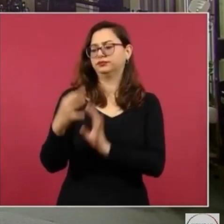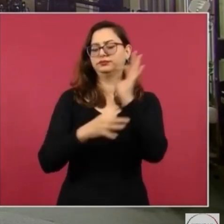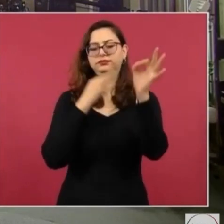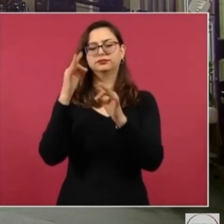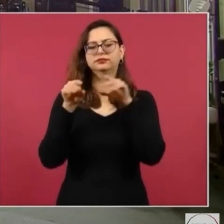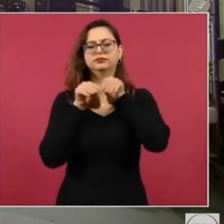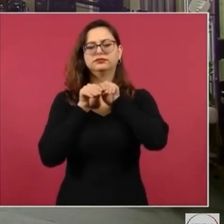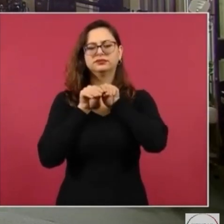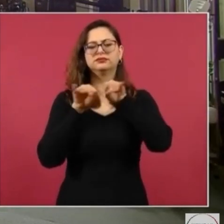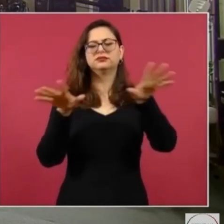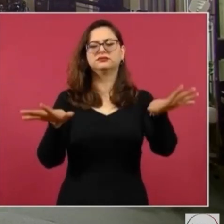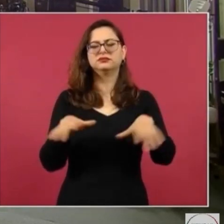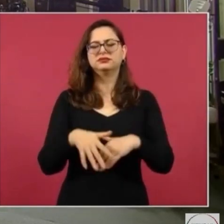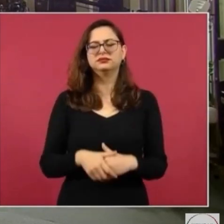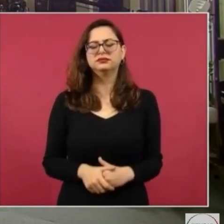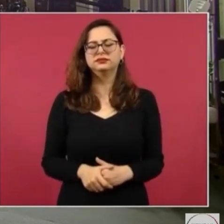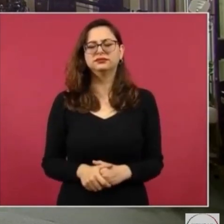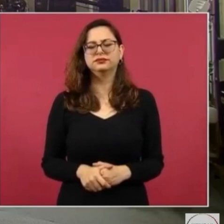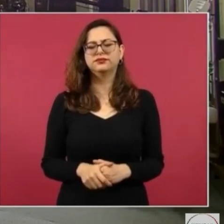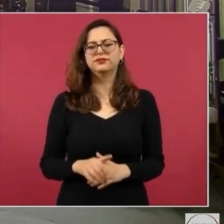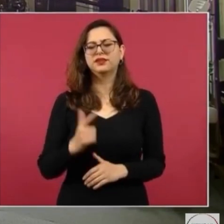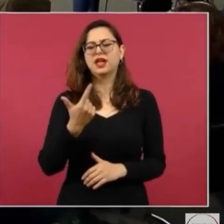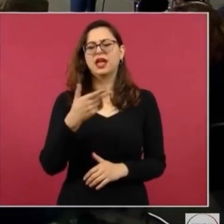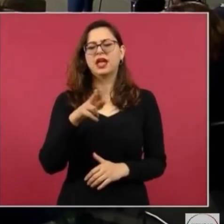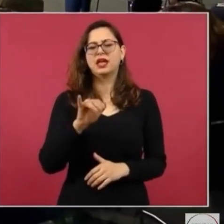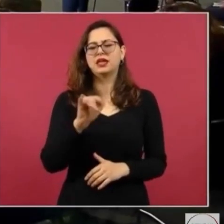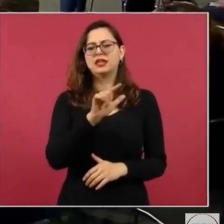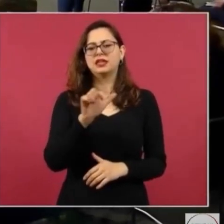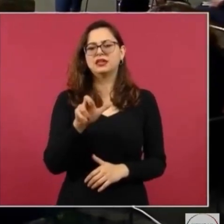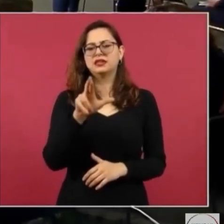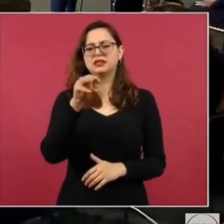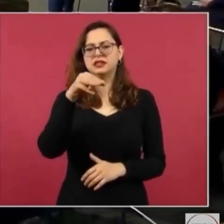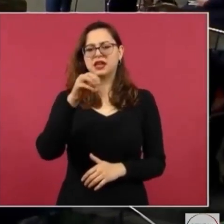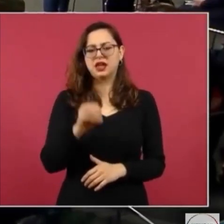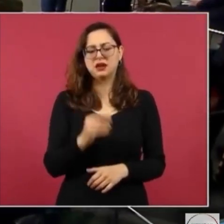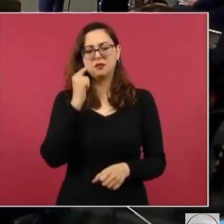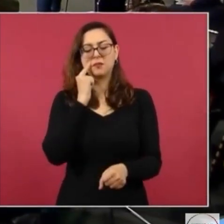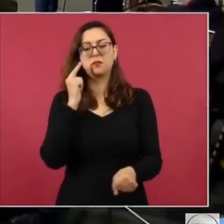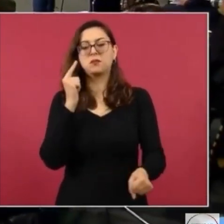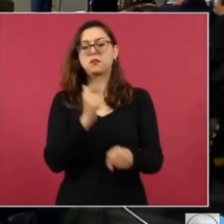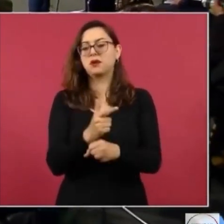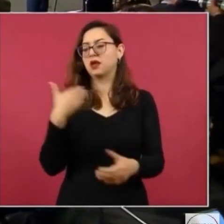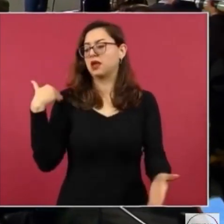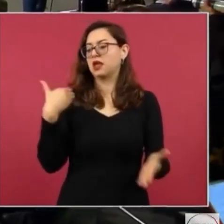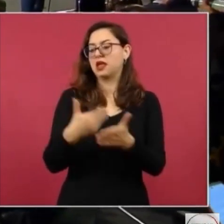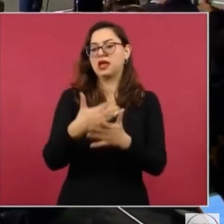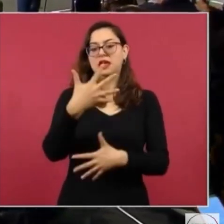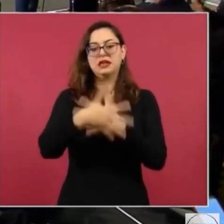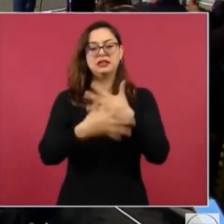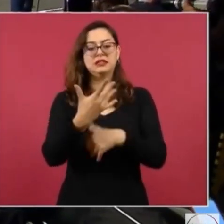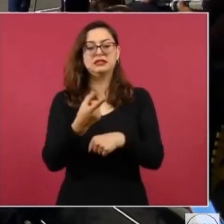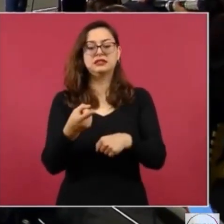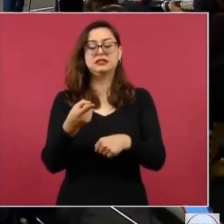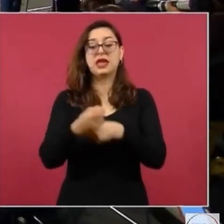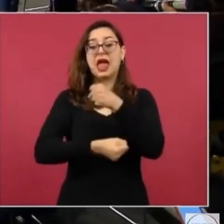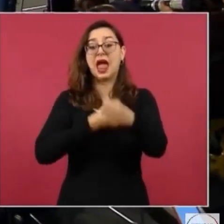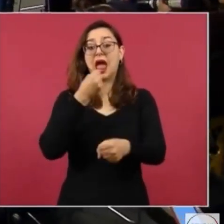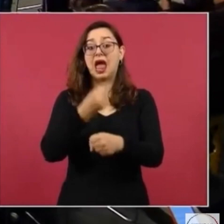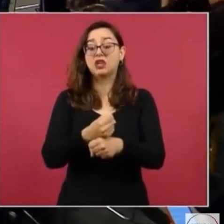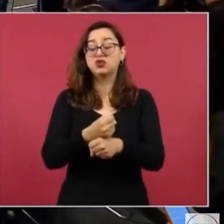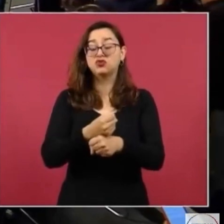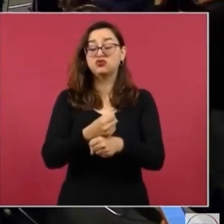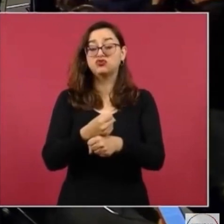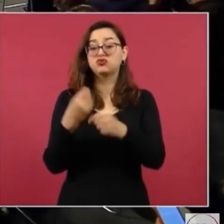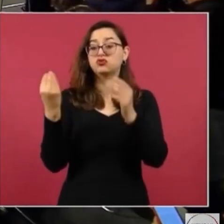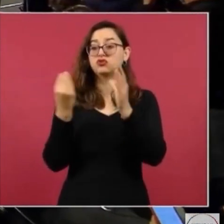Sheridan en Polemón. Descubrimos y detectamos que lleva más de 15 años sin dar clases en la UNAM